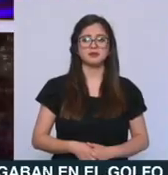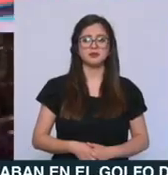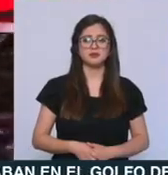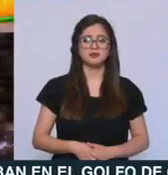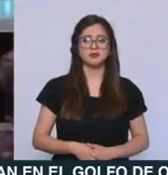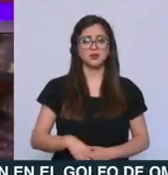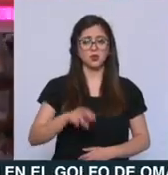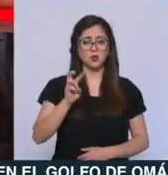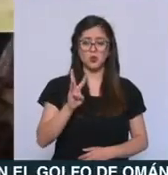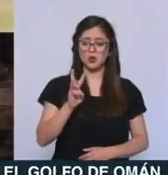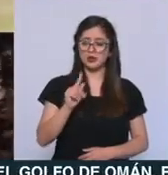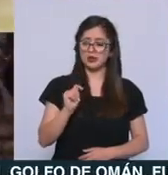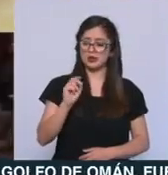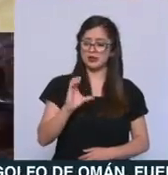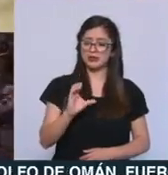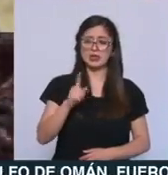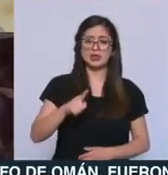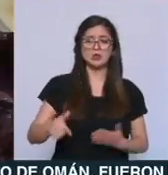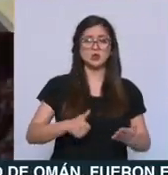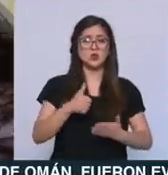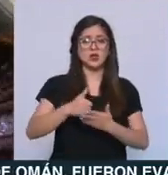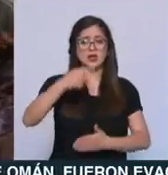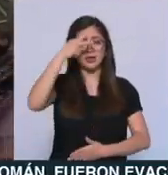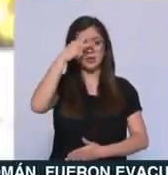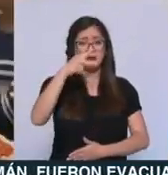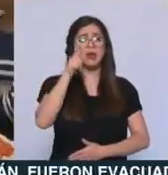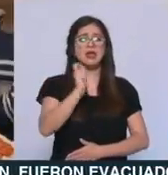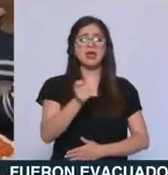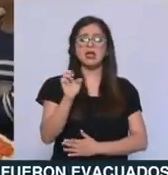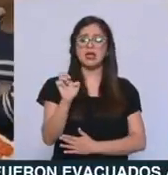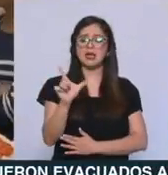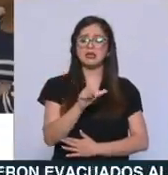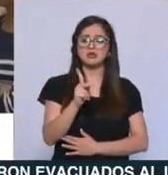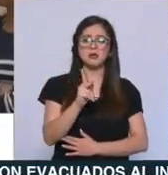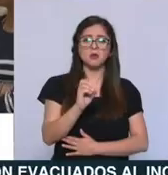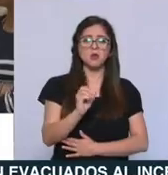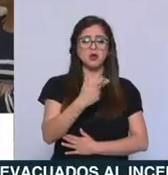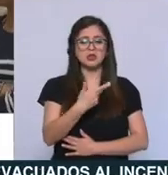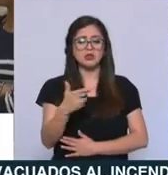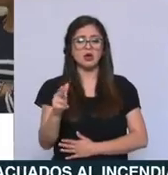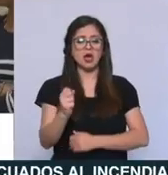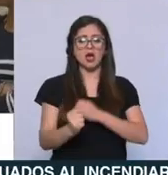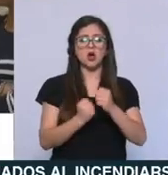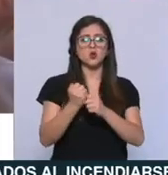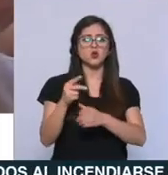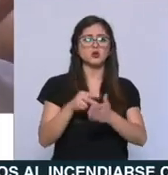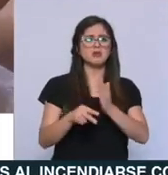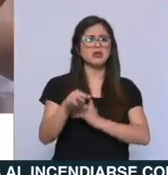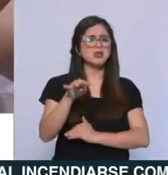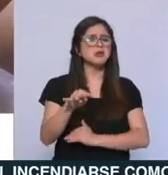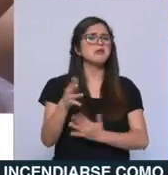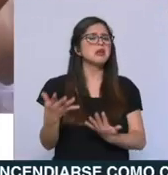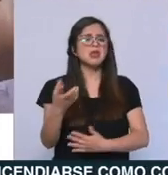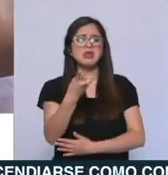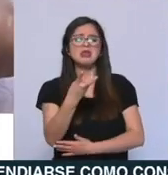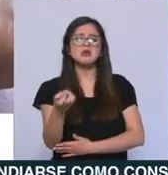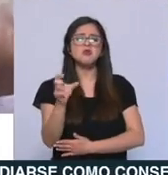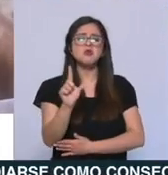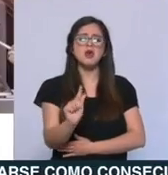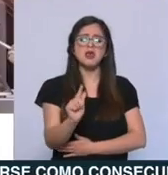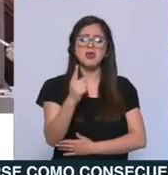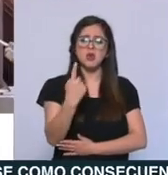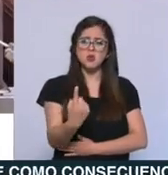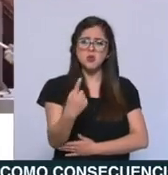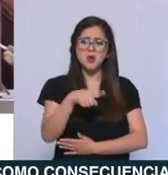El World Trade Center de la Ciudad de México es sede de la Expo Restaurante 2019, actividad en la que 341